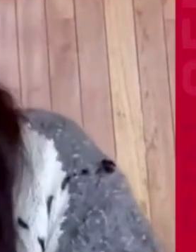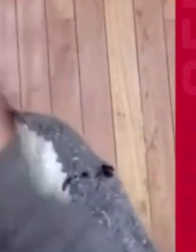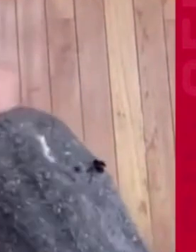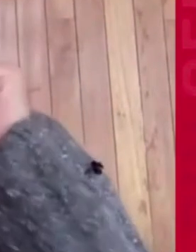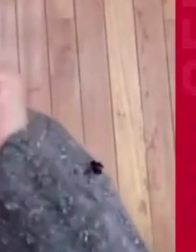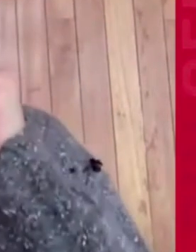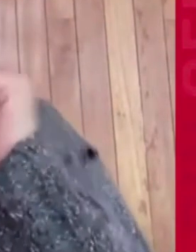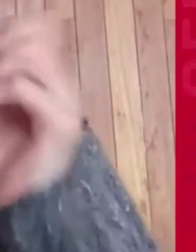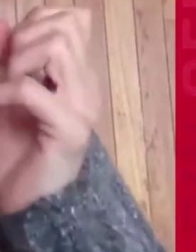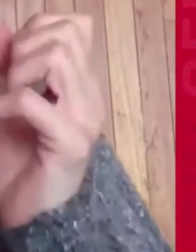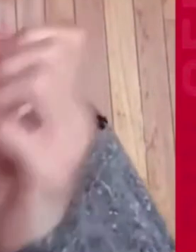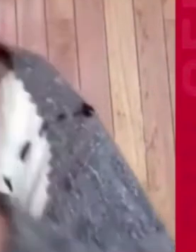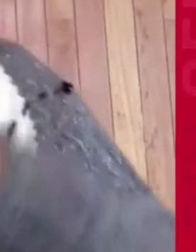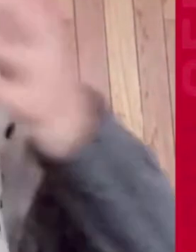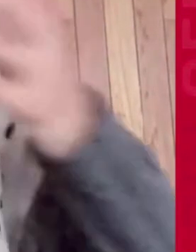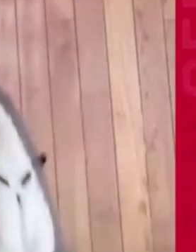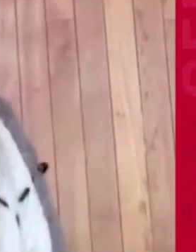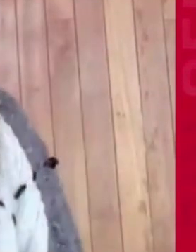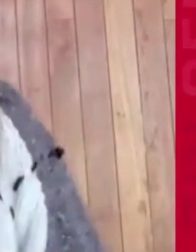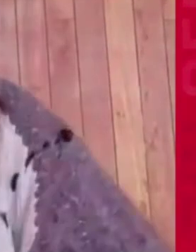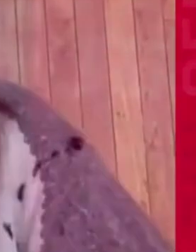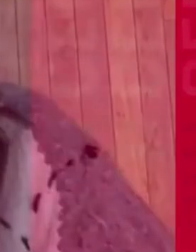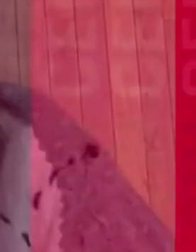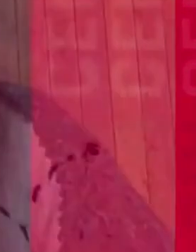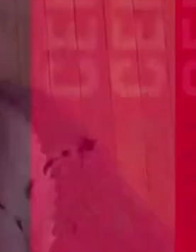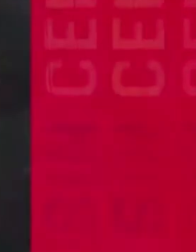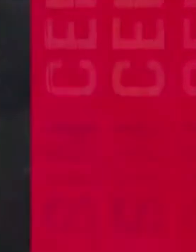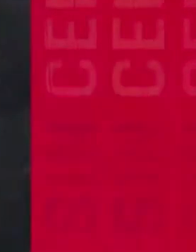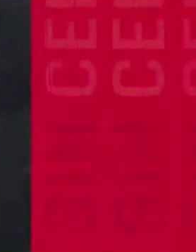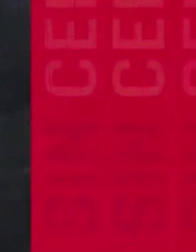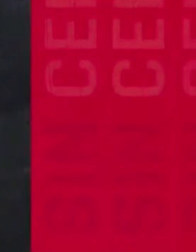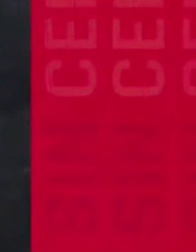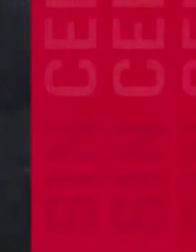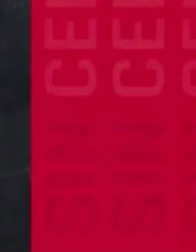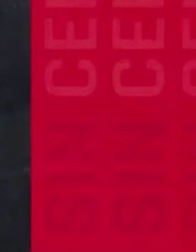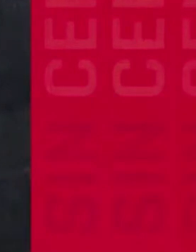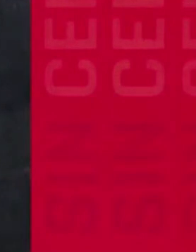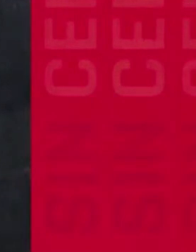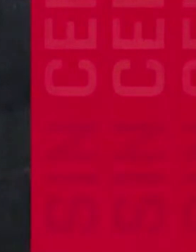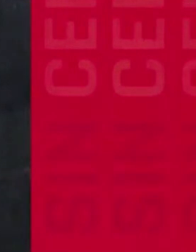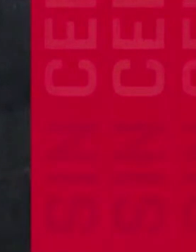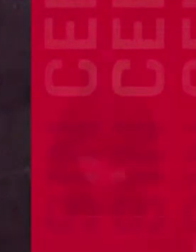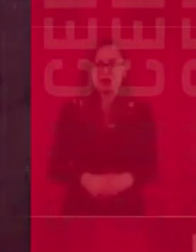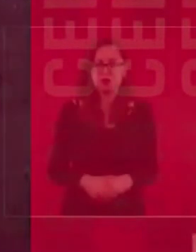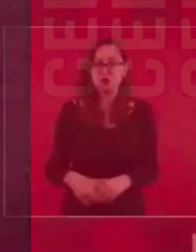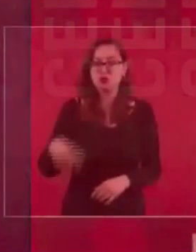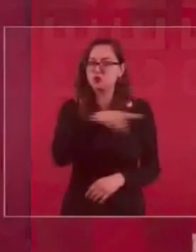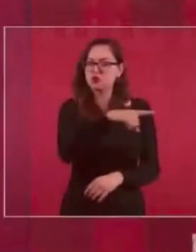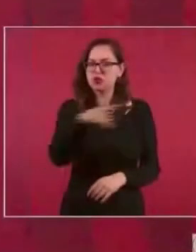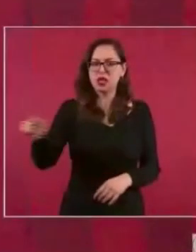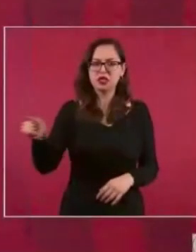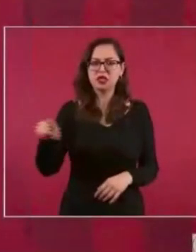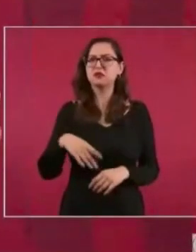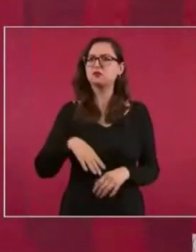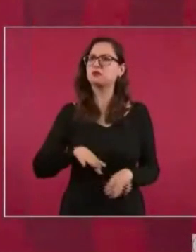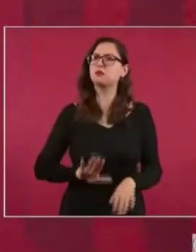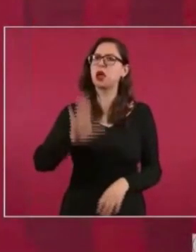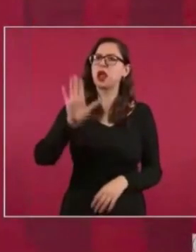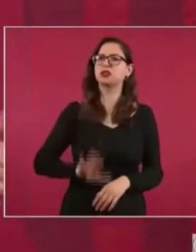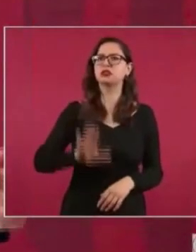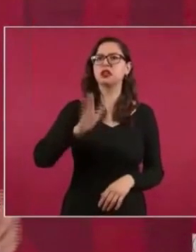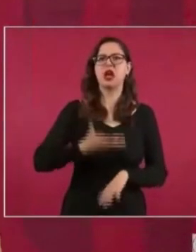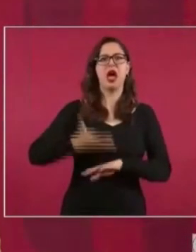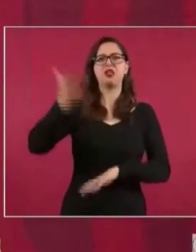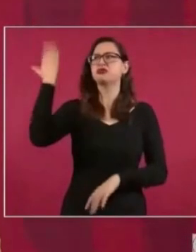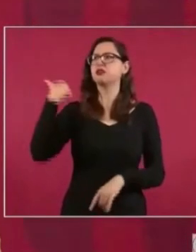le contrata. No, a un presidente no se le contrata. Señor, esto es una democracia. Esa idea también neoliberal de pensar que